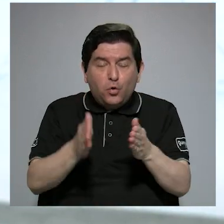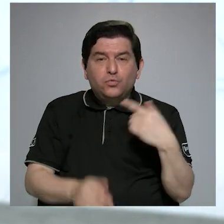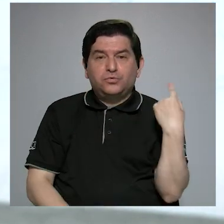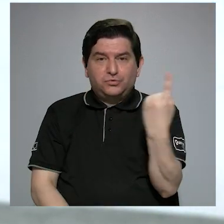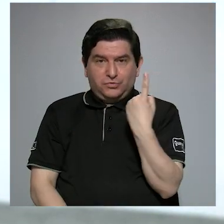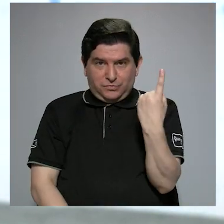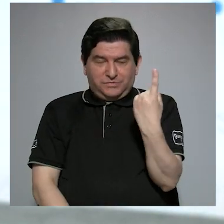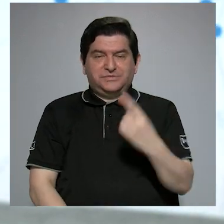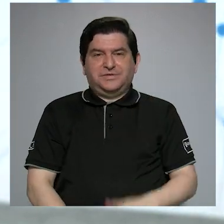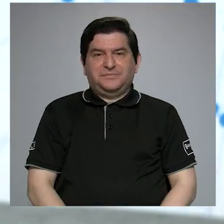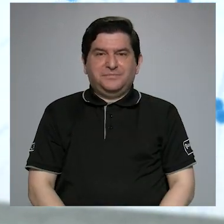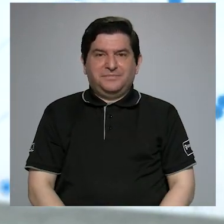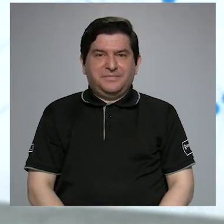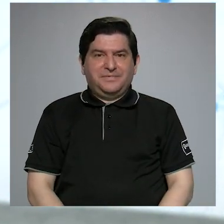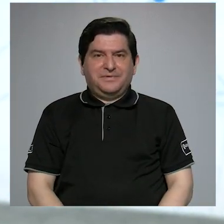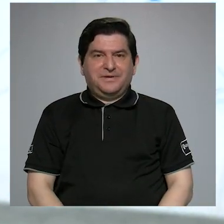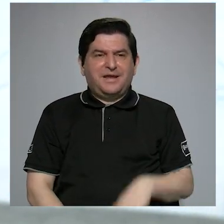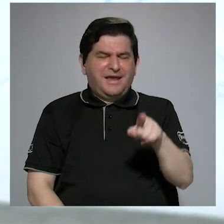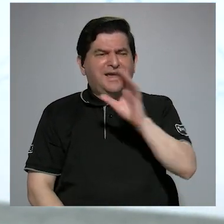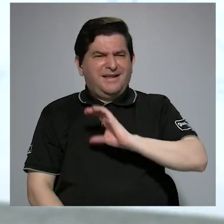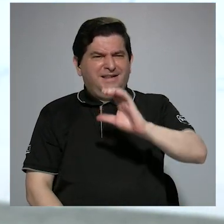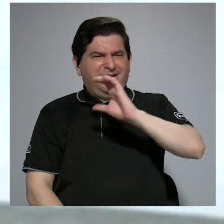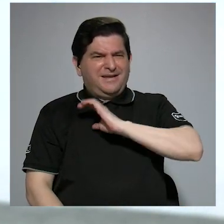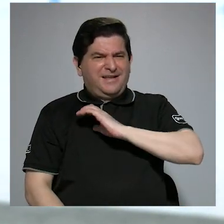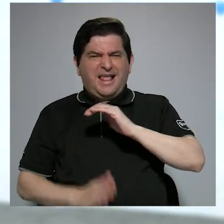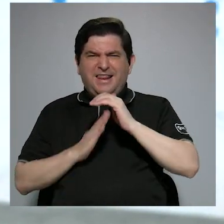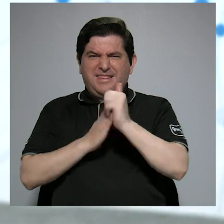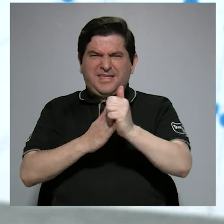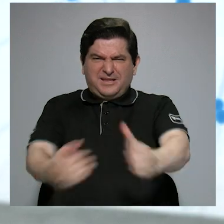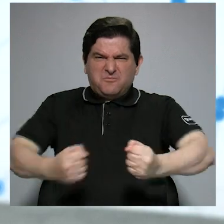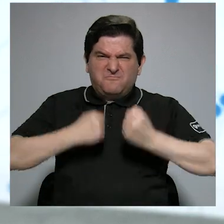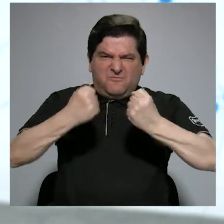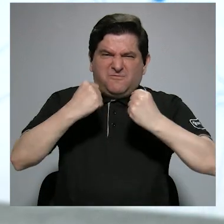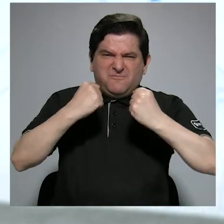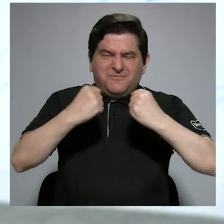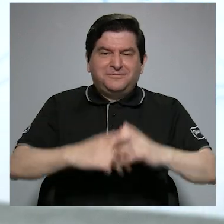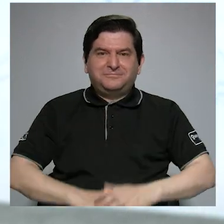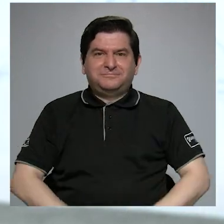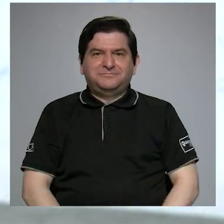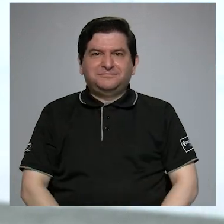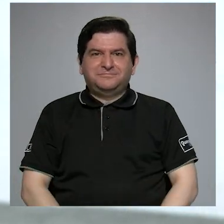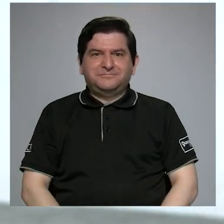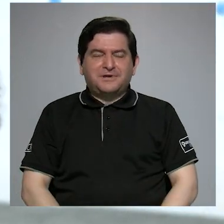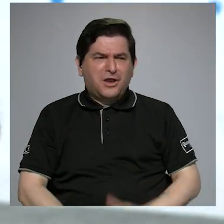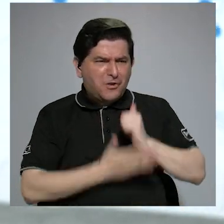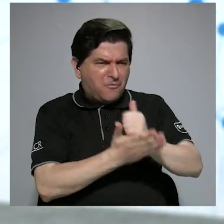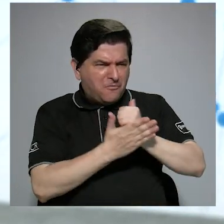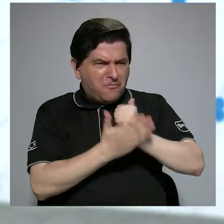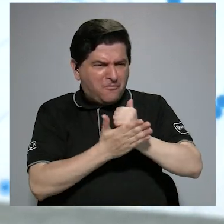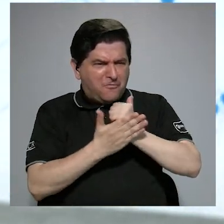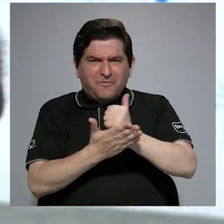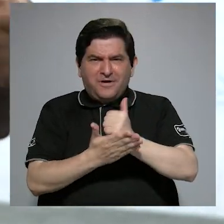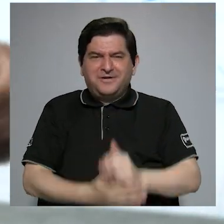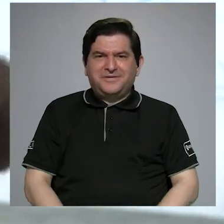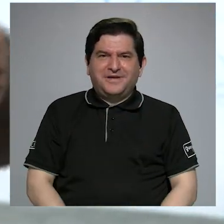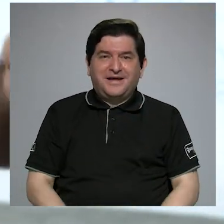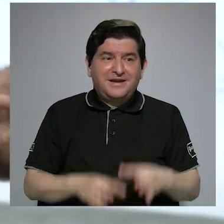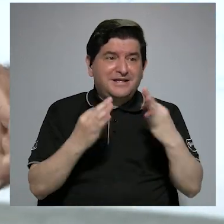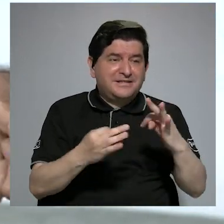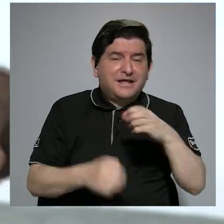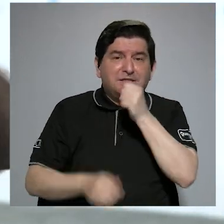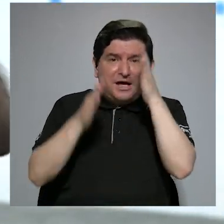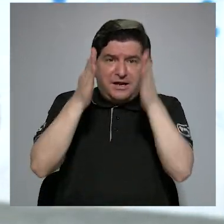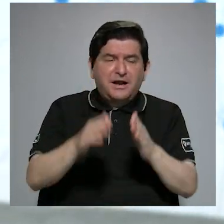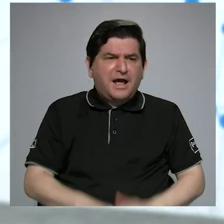que que tenía unos rasgos de liderazgo muy fuertes y siempre ayudaba, ¿verdad?, como a ayudar